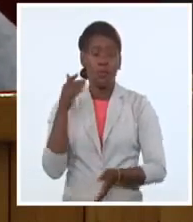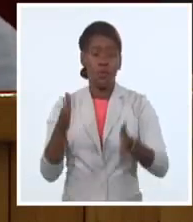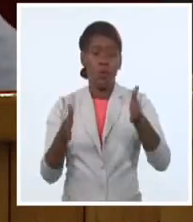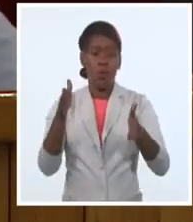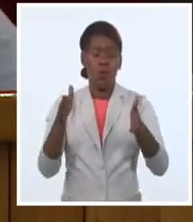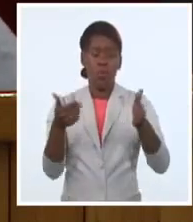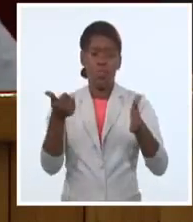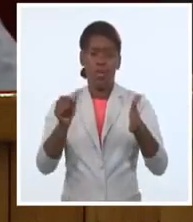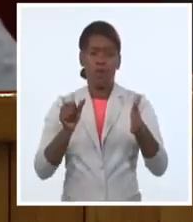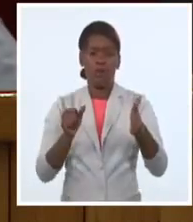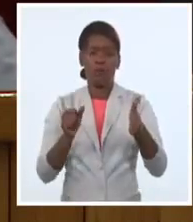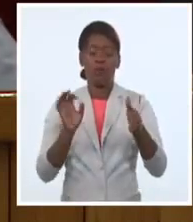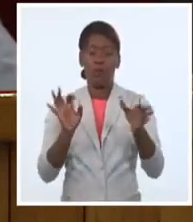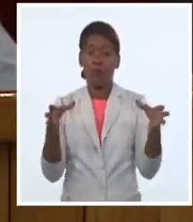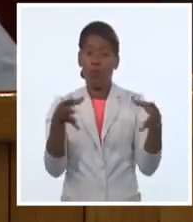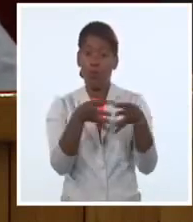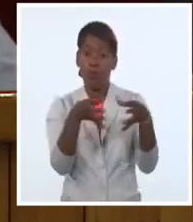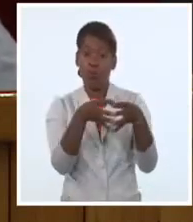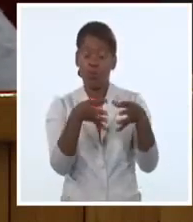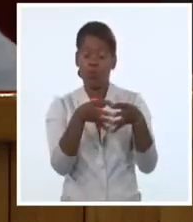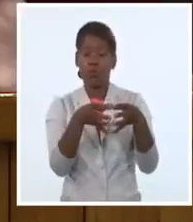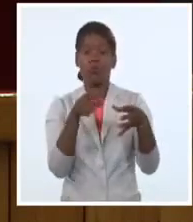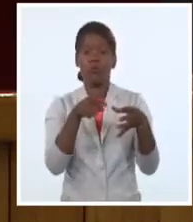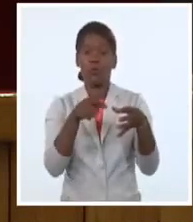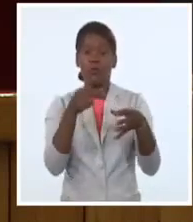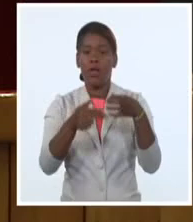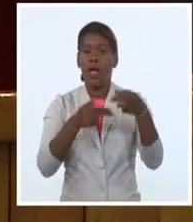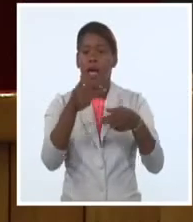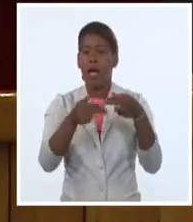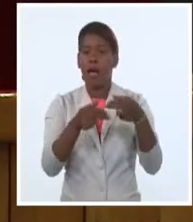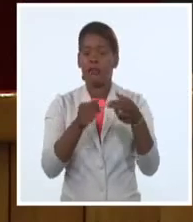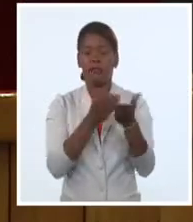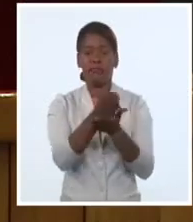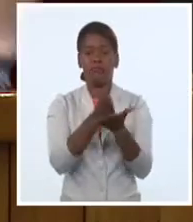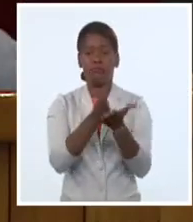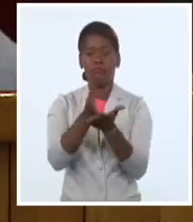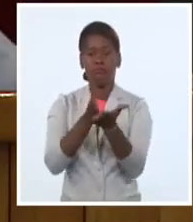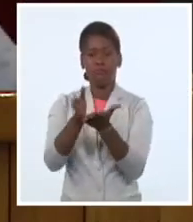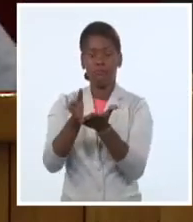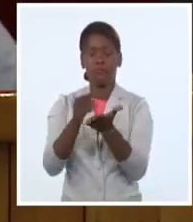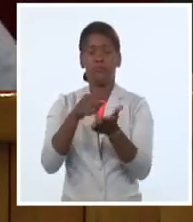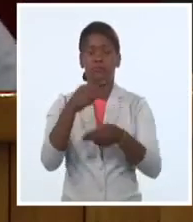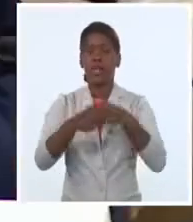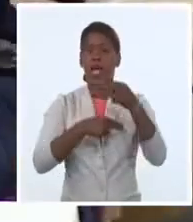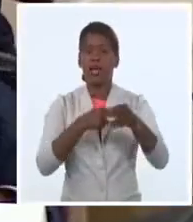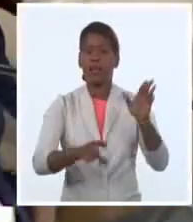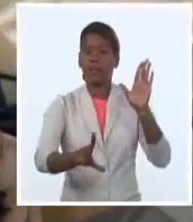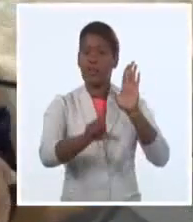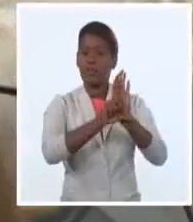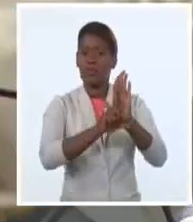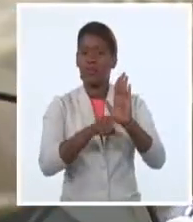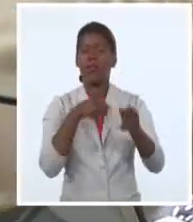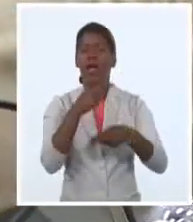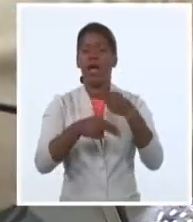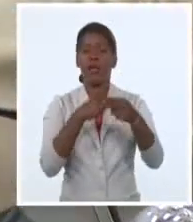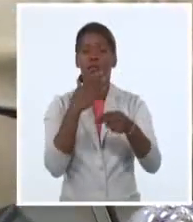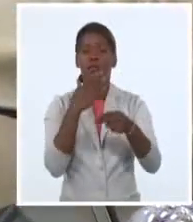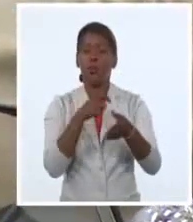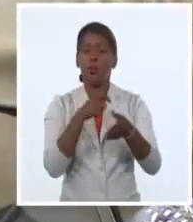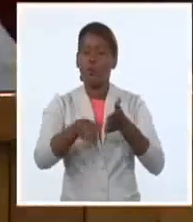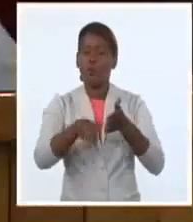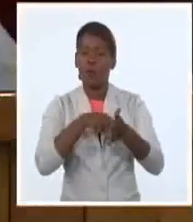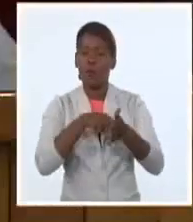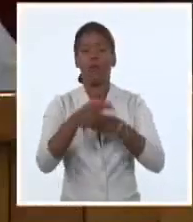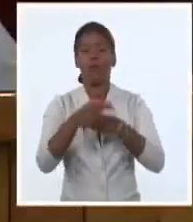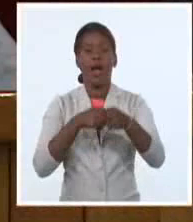la Comisión Permanente de Implementación y Desarrollo de los Lineamientos cumplió funciones en interés de la actualización del modelo de desarrollo económico y